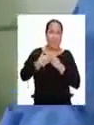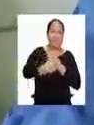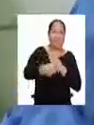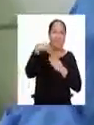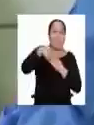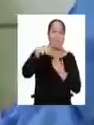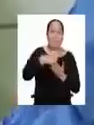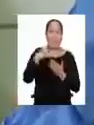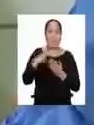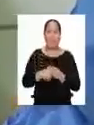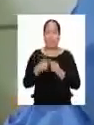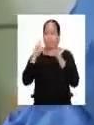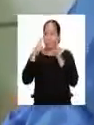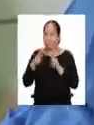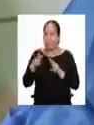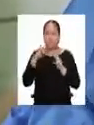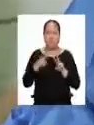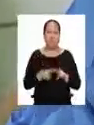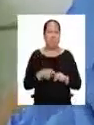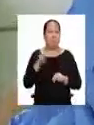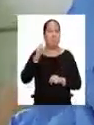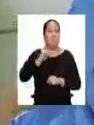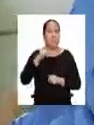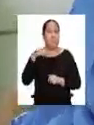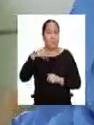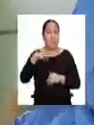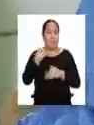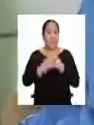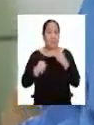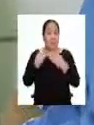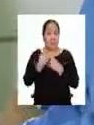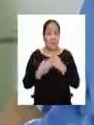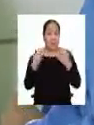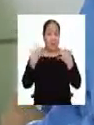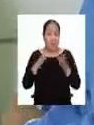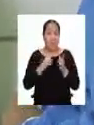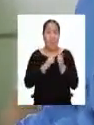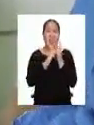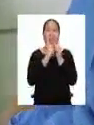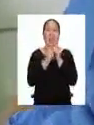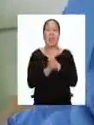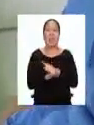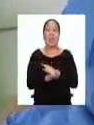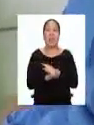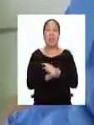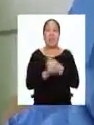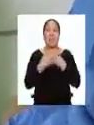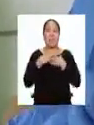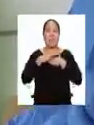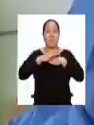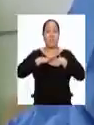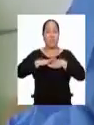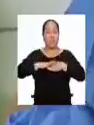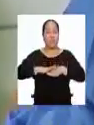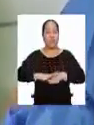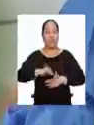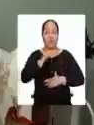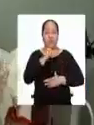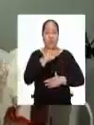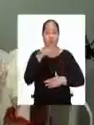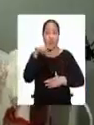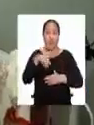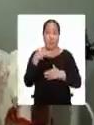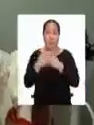ha observado tremendamente, al menos en el procedimiento que se ha realizado, el cambio de disminución de dolor en el